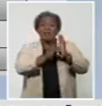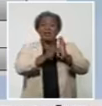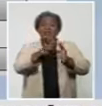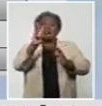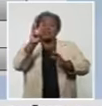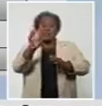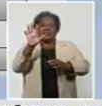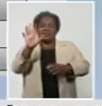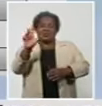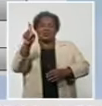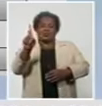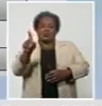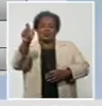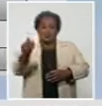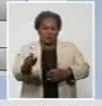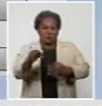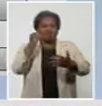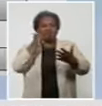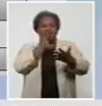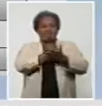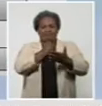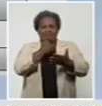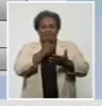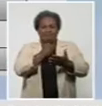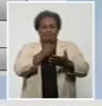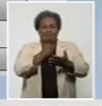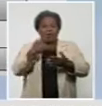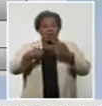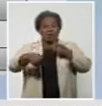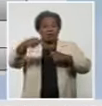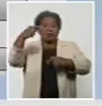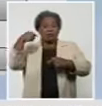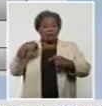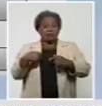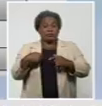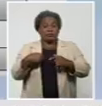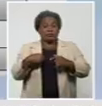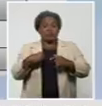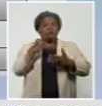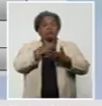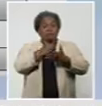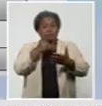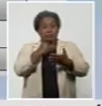20.330.351 casos confirmados, ya que en el día de ayer se confirmaron